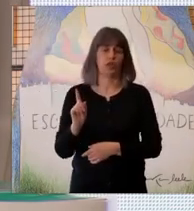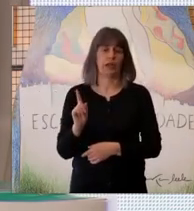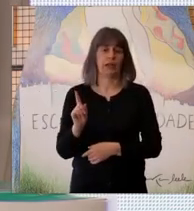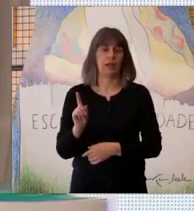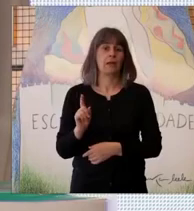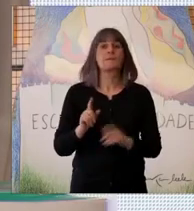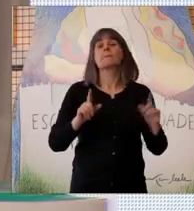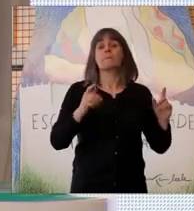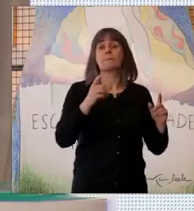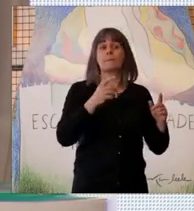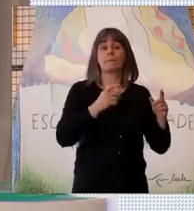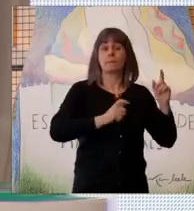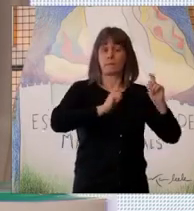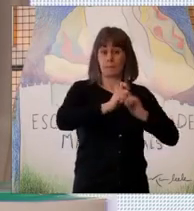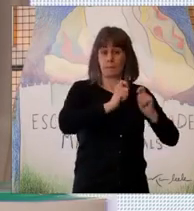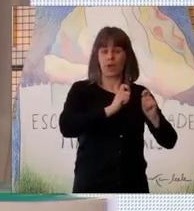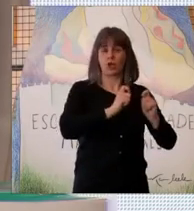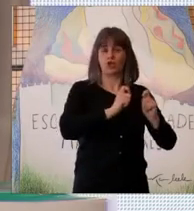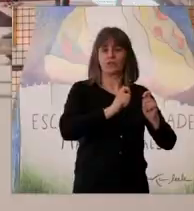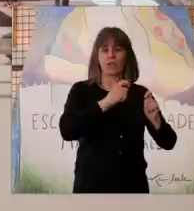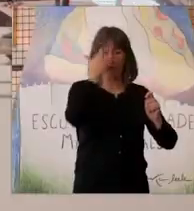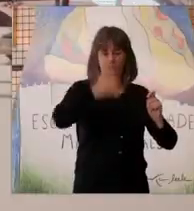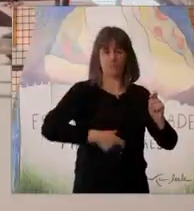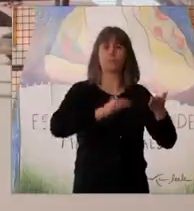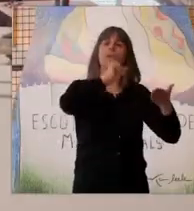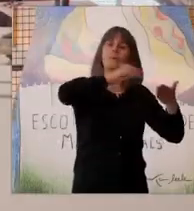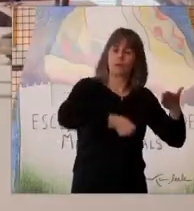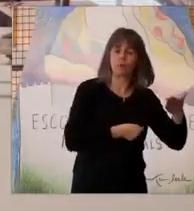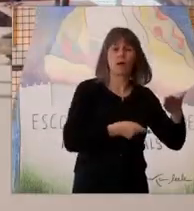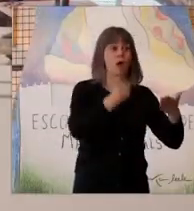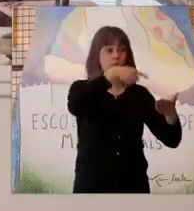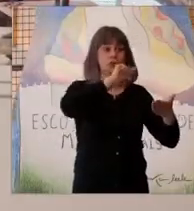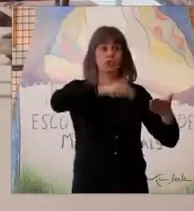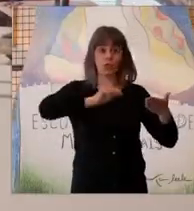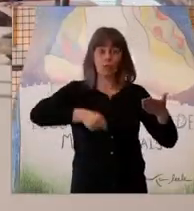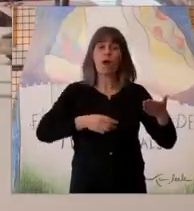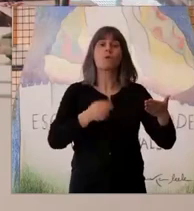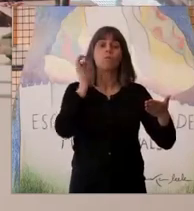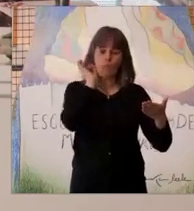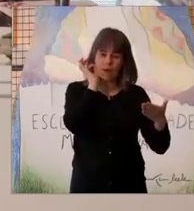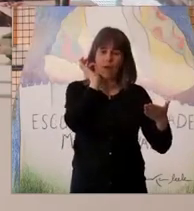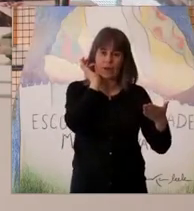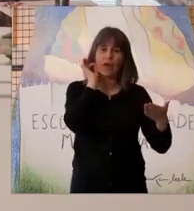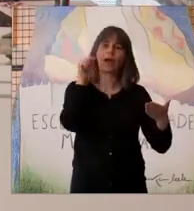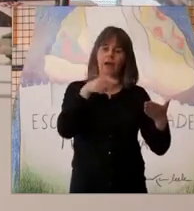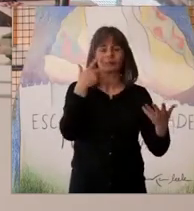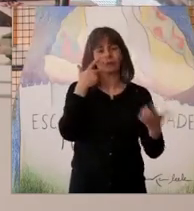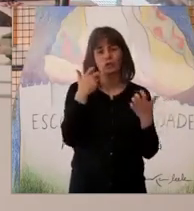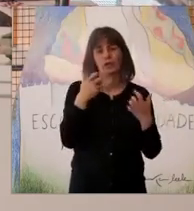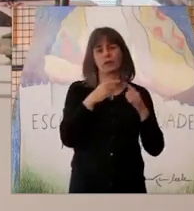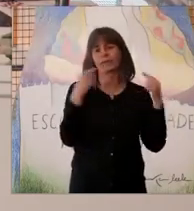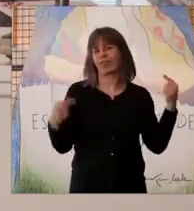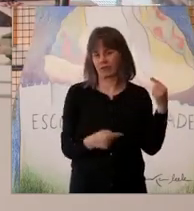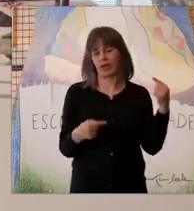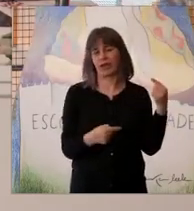firma vosotras firmáis como mujeres ahí hay ahí se notan y lleváis muchos años matando la diferencia respecto a